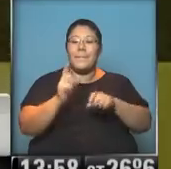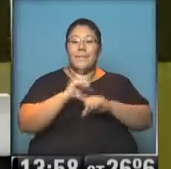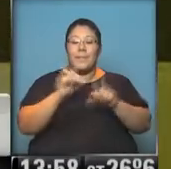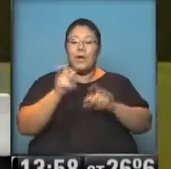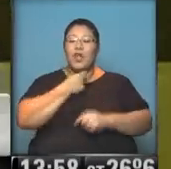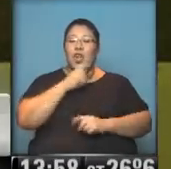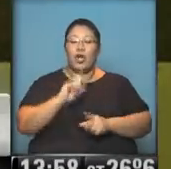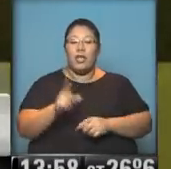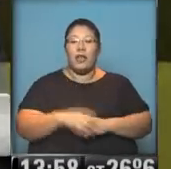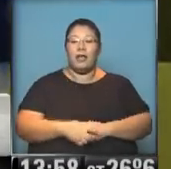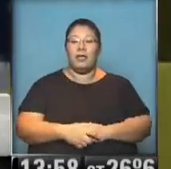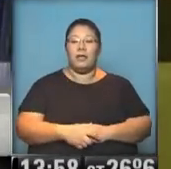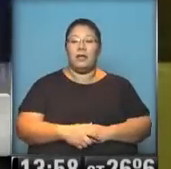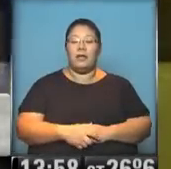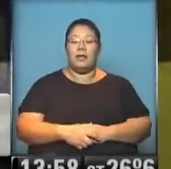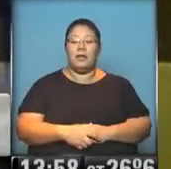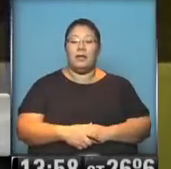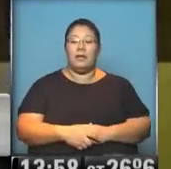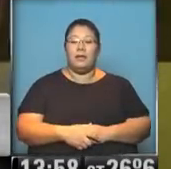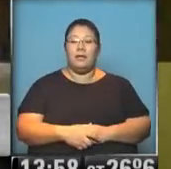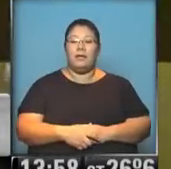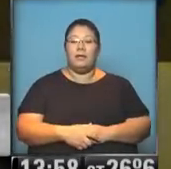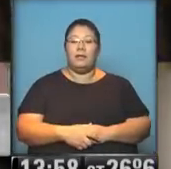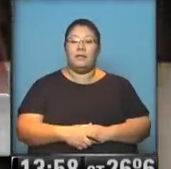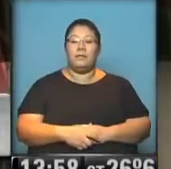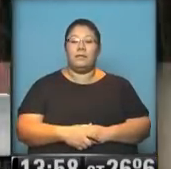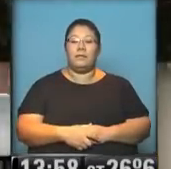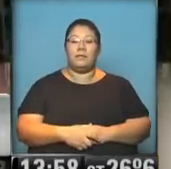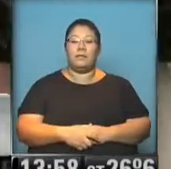pateadores. Dígale que ahora entiendo por qué él no quiere que le mandemos sparring.